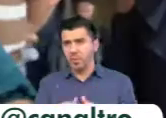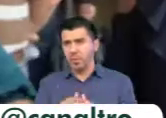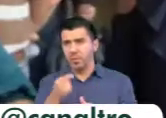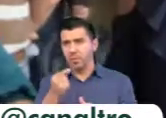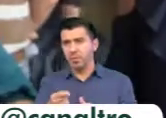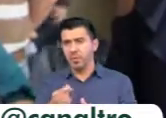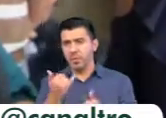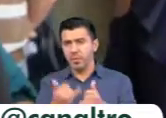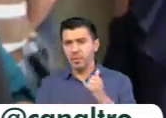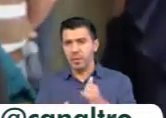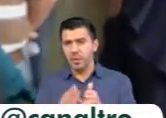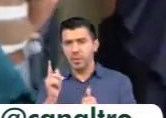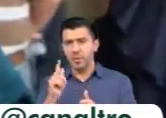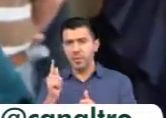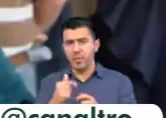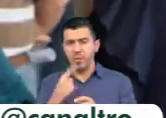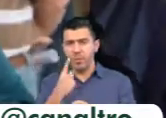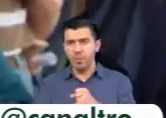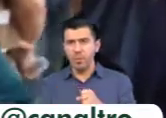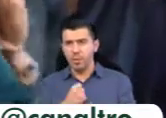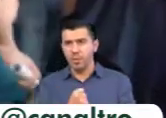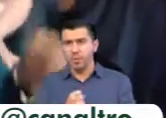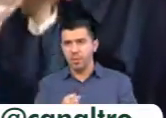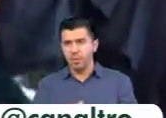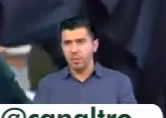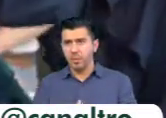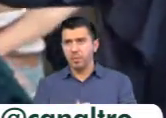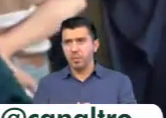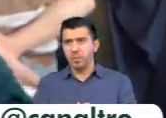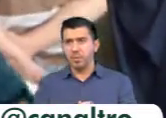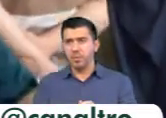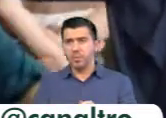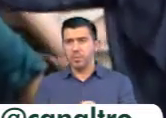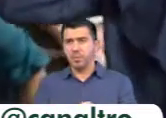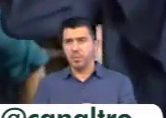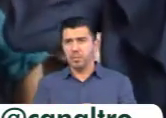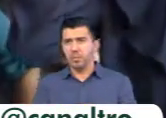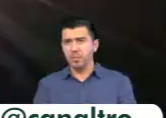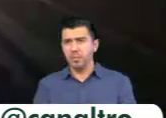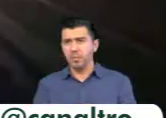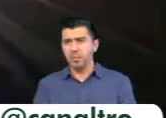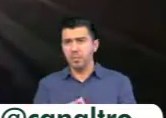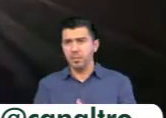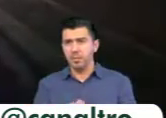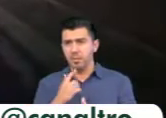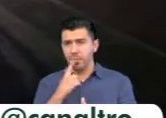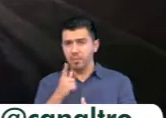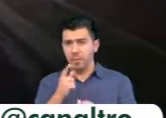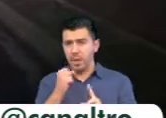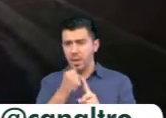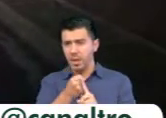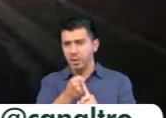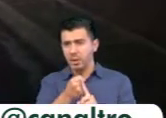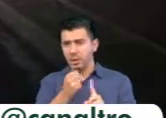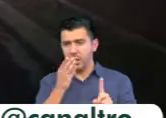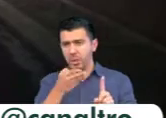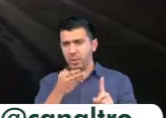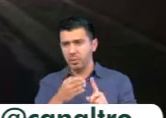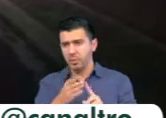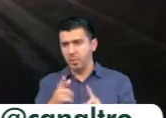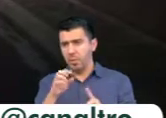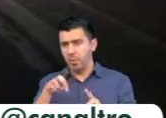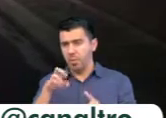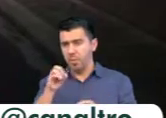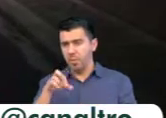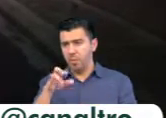año con respecto a al laudo que hay laudo no sino la acción popular vamos a esperar que el